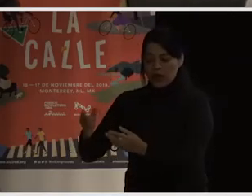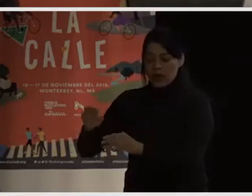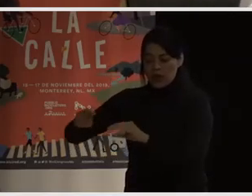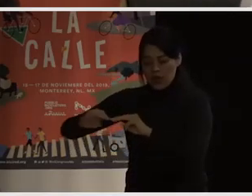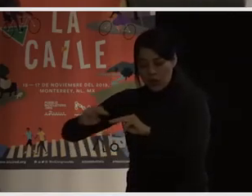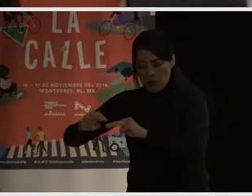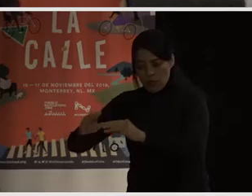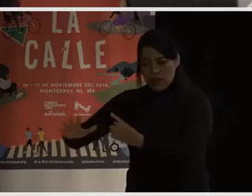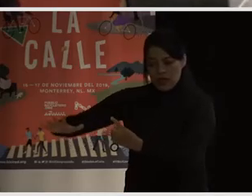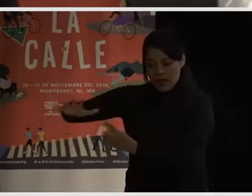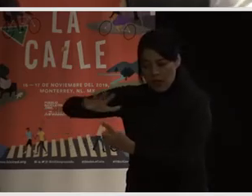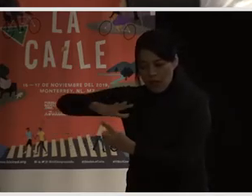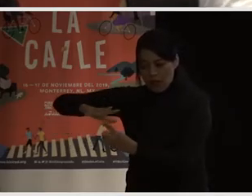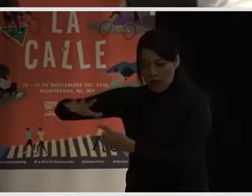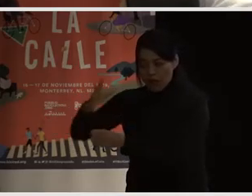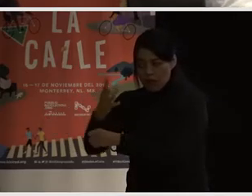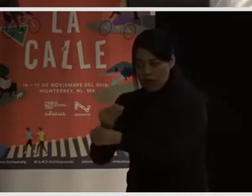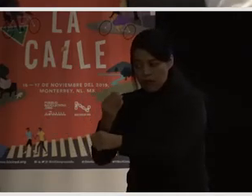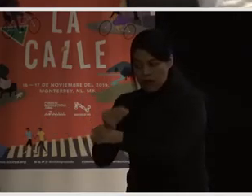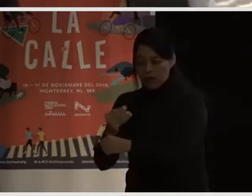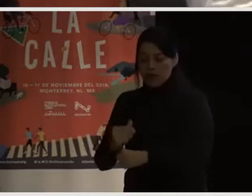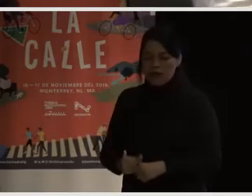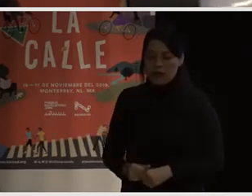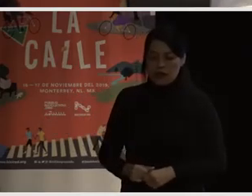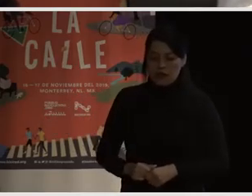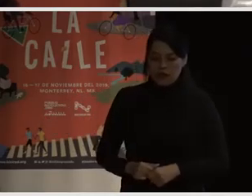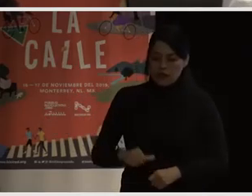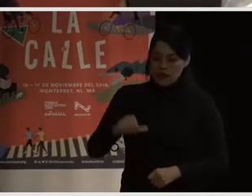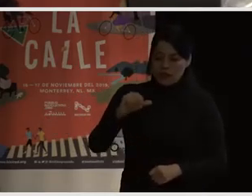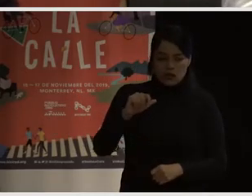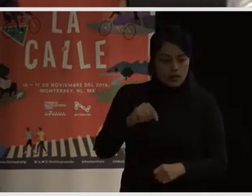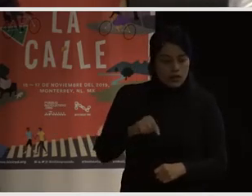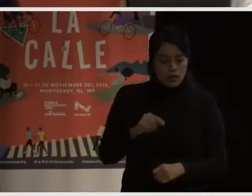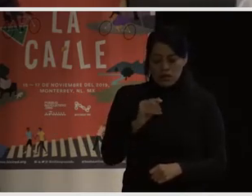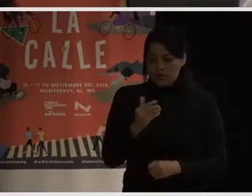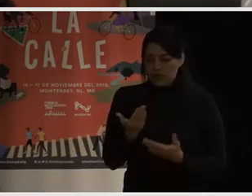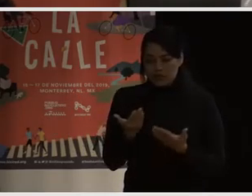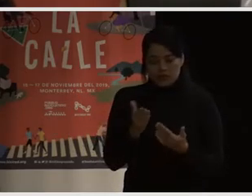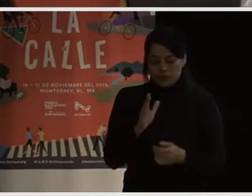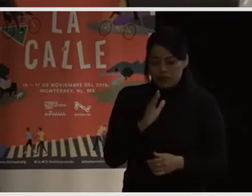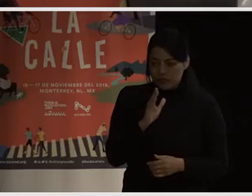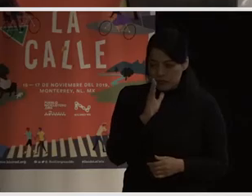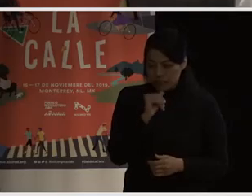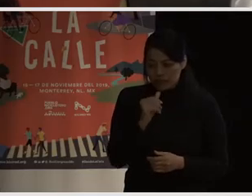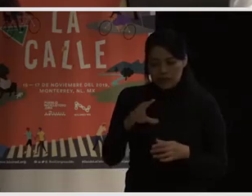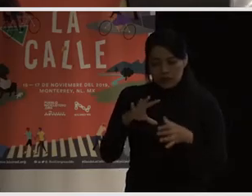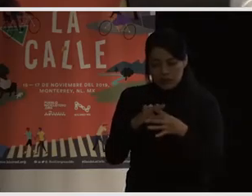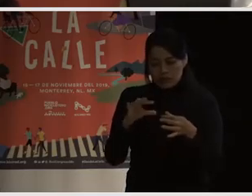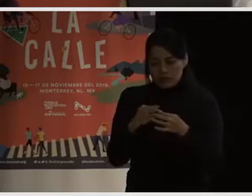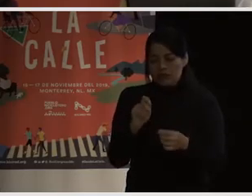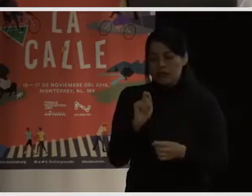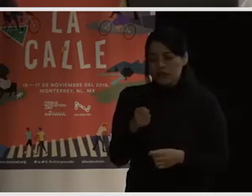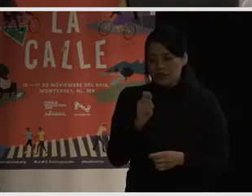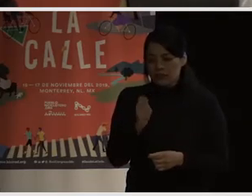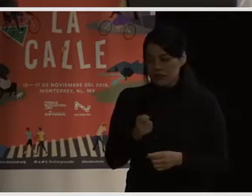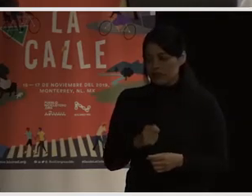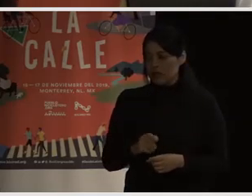desde es evidente y este panel aquí no tenemos que explicar mucho no los los pues lo que significa